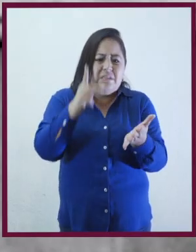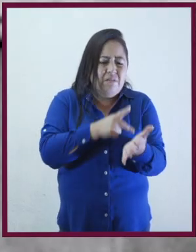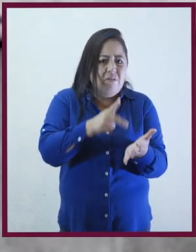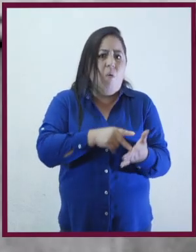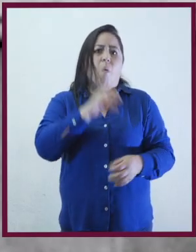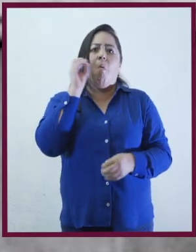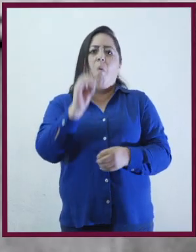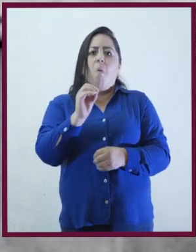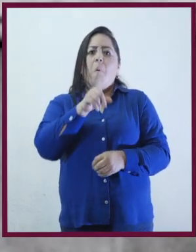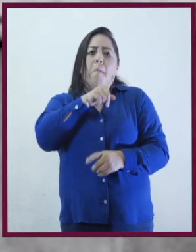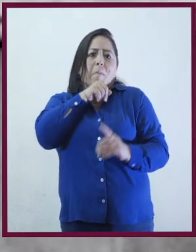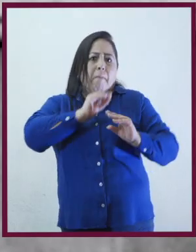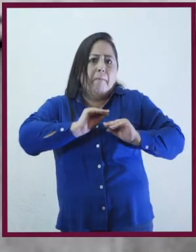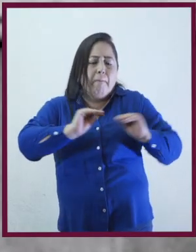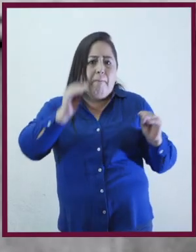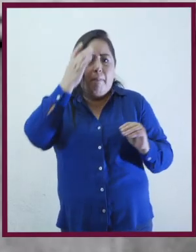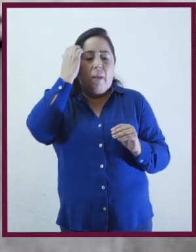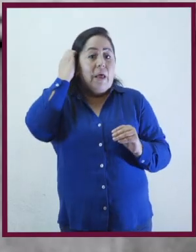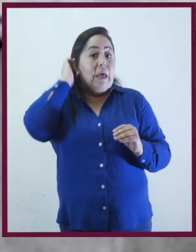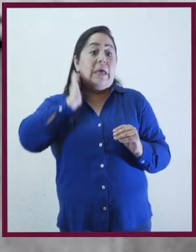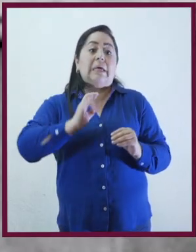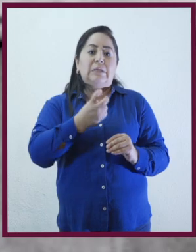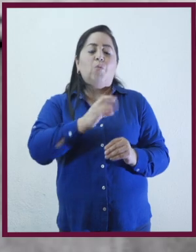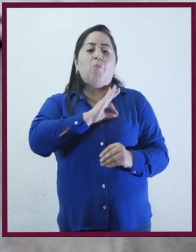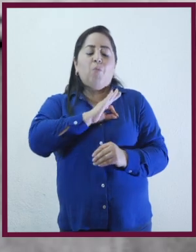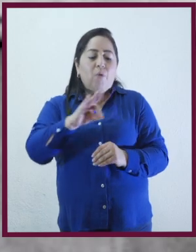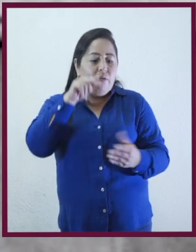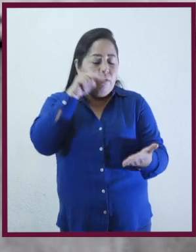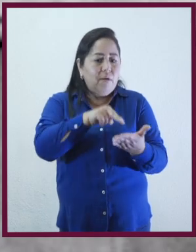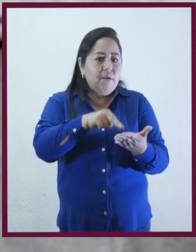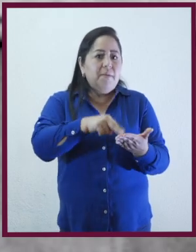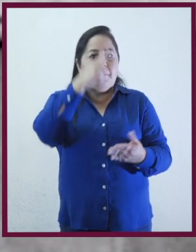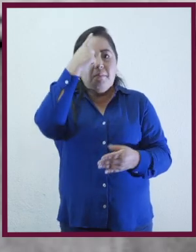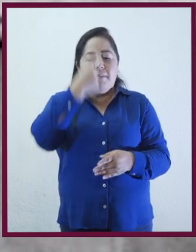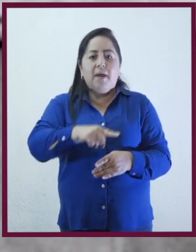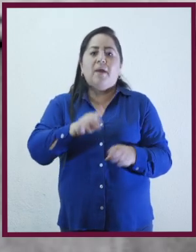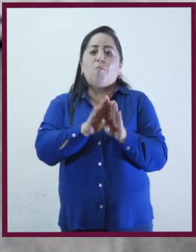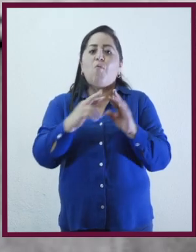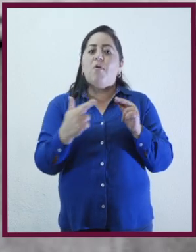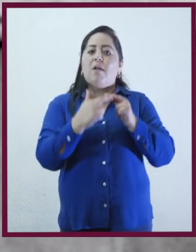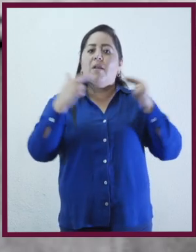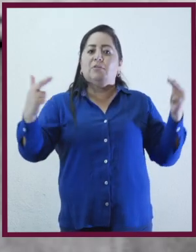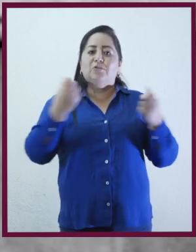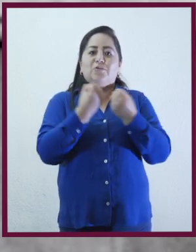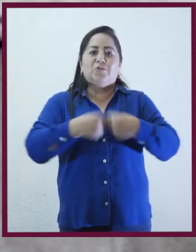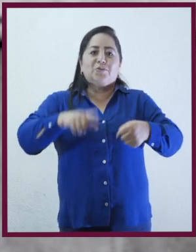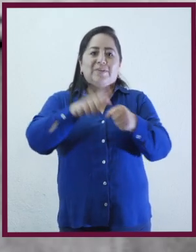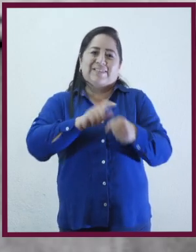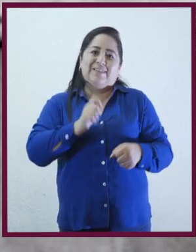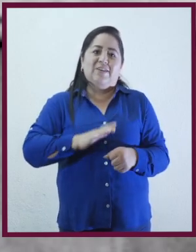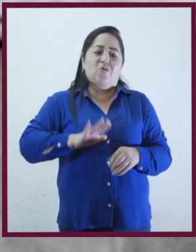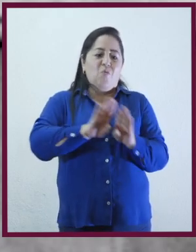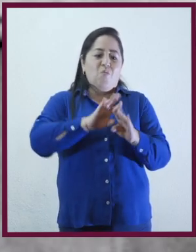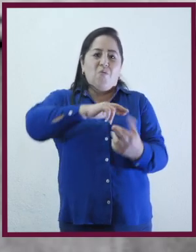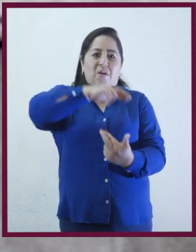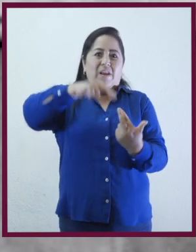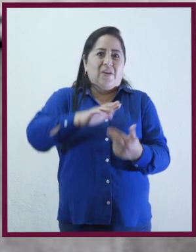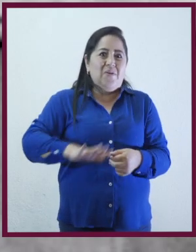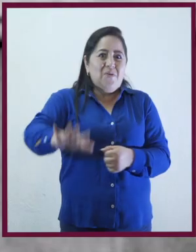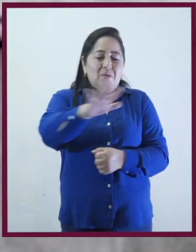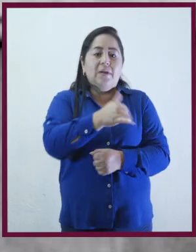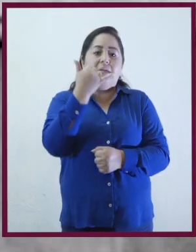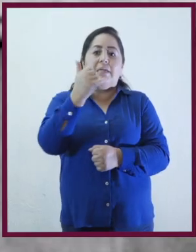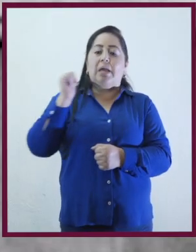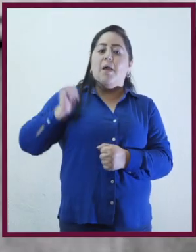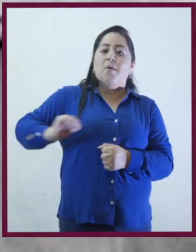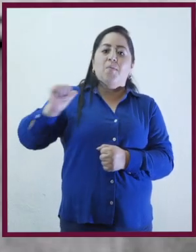repeticiones, en los silencios, nos puede conducir a inferir las relaciones sociales de toda una región y